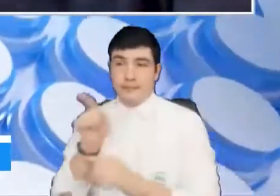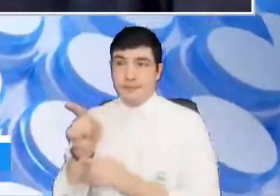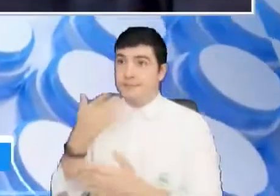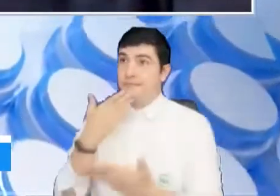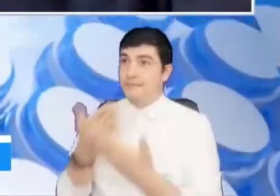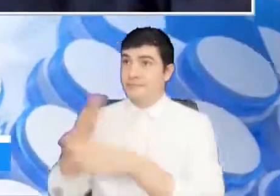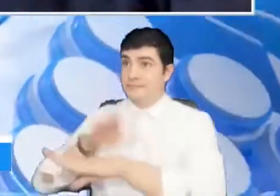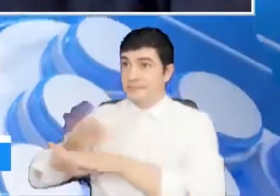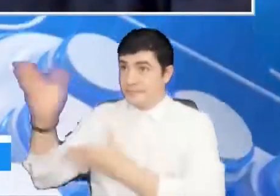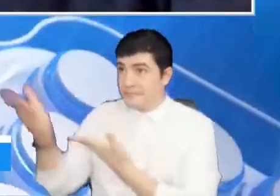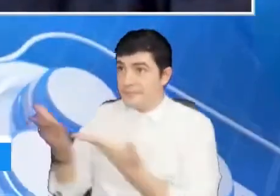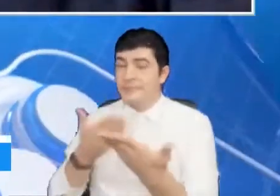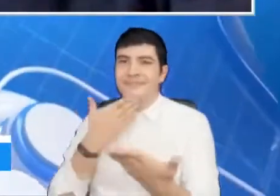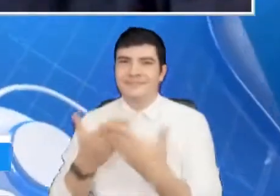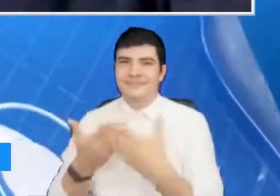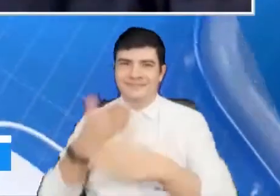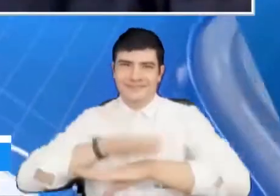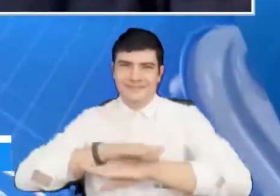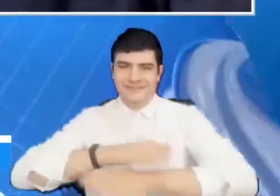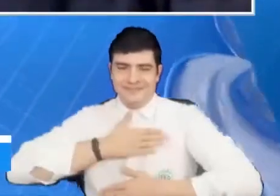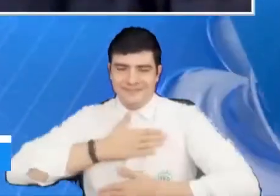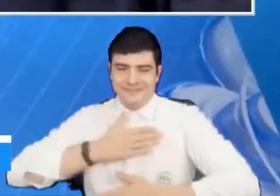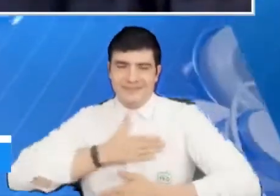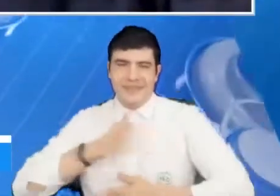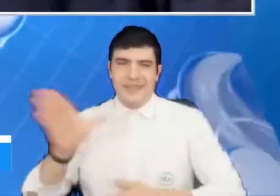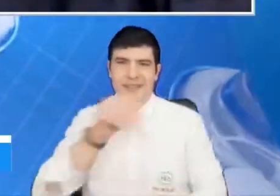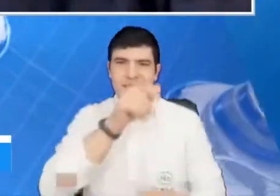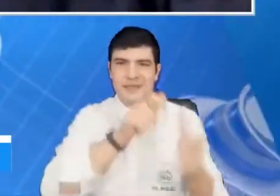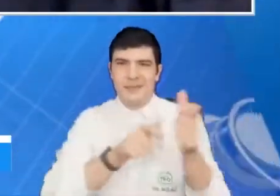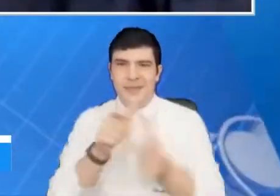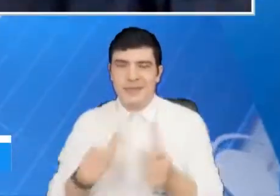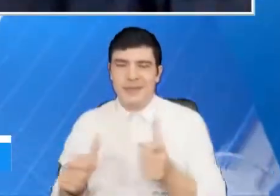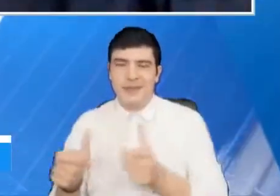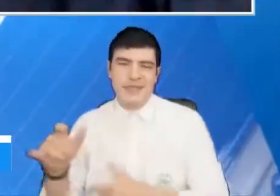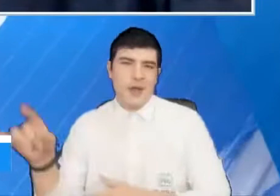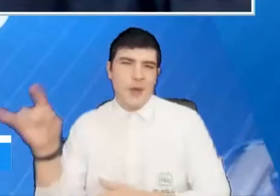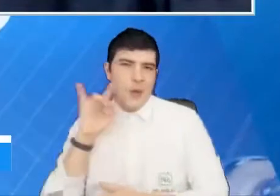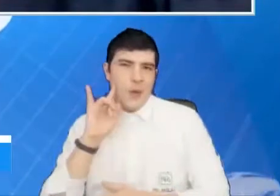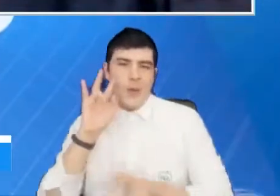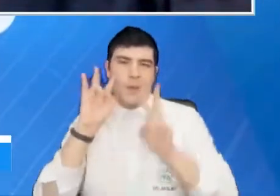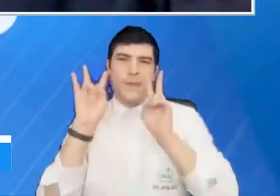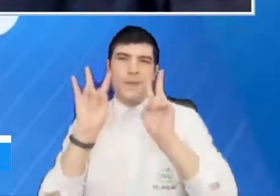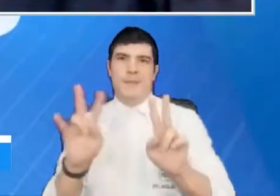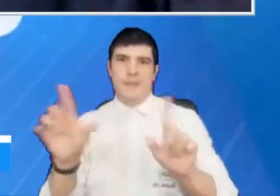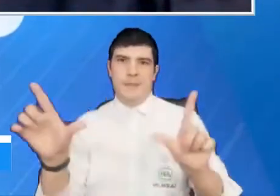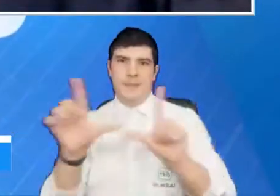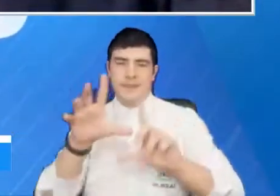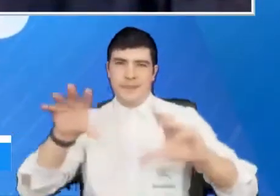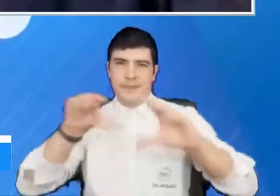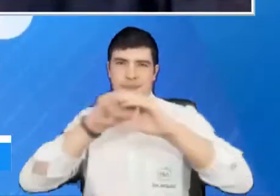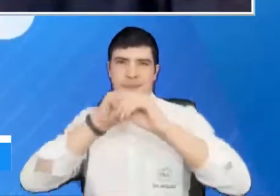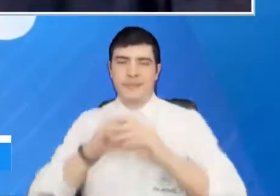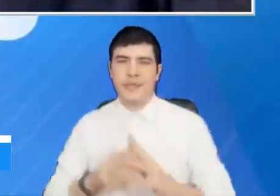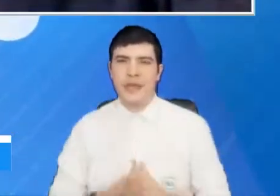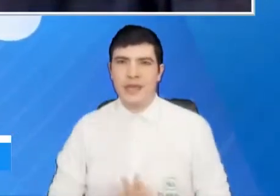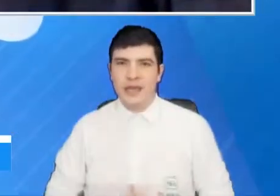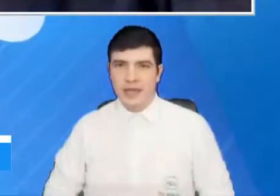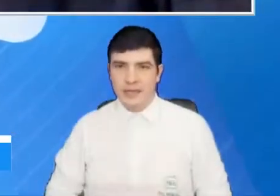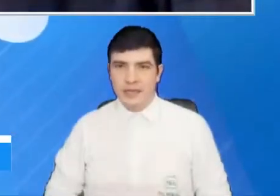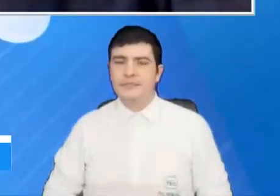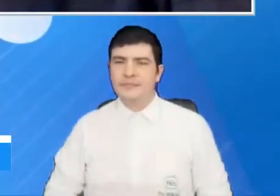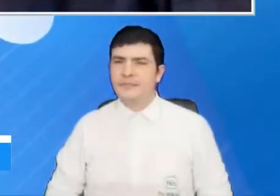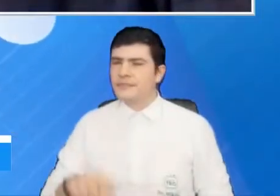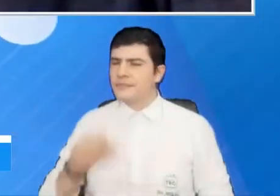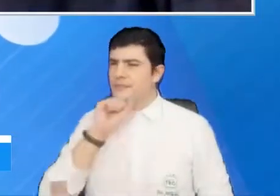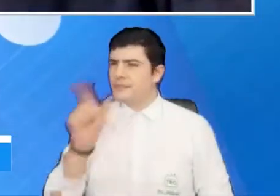invitación, saludos a todos los oyentes. Muchas gracias. Subdirector, básicamente en frente al tema del IVA y la